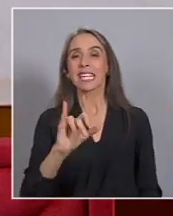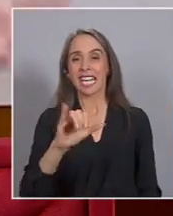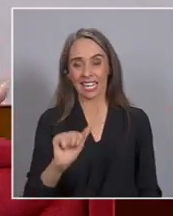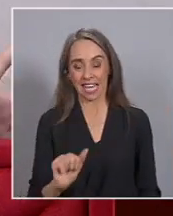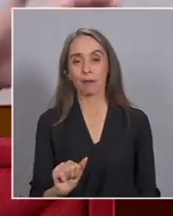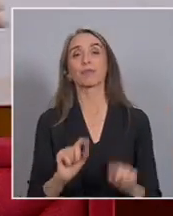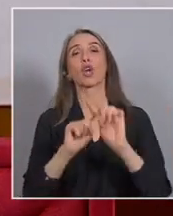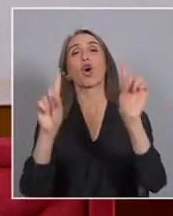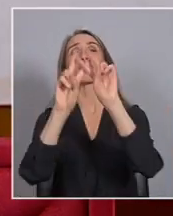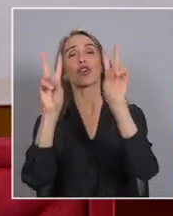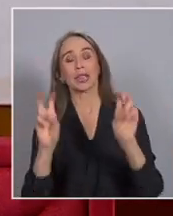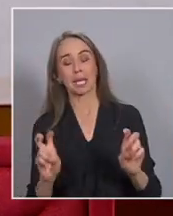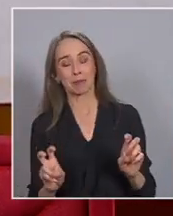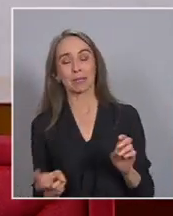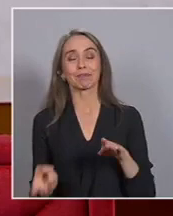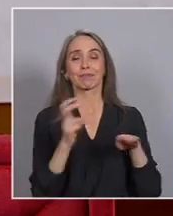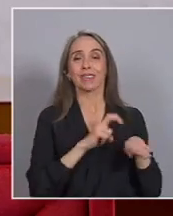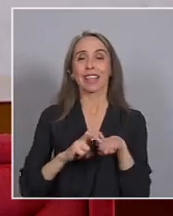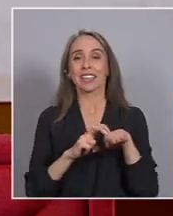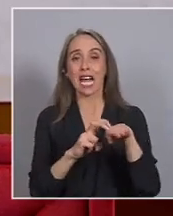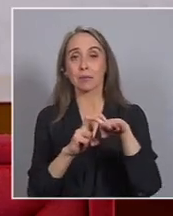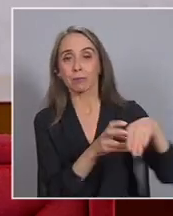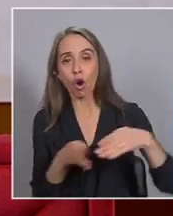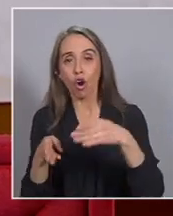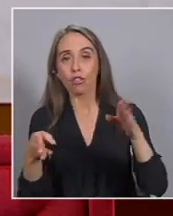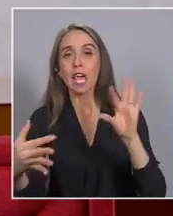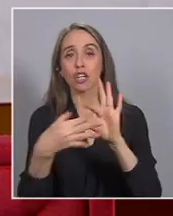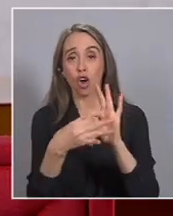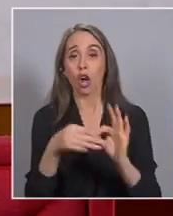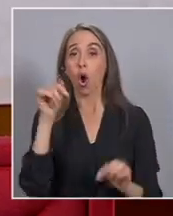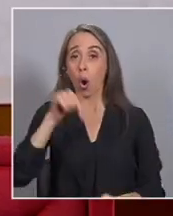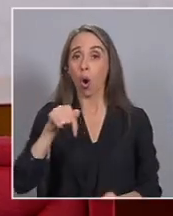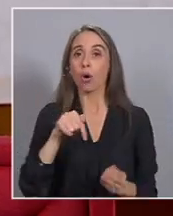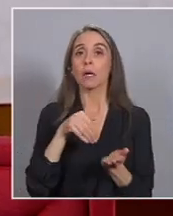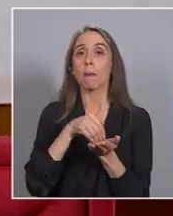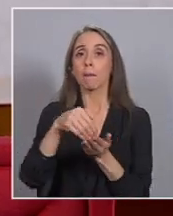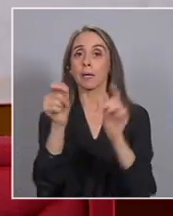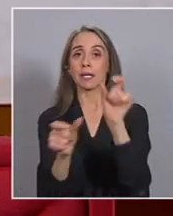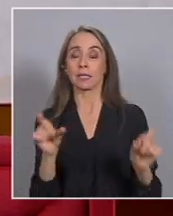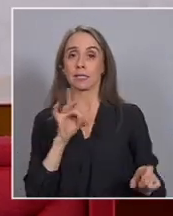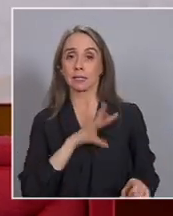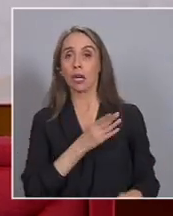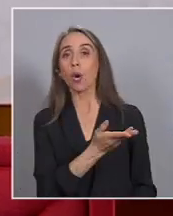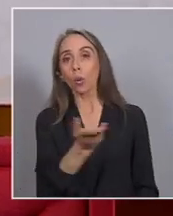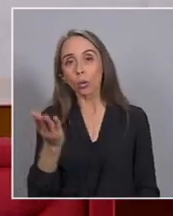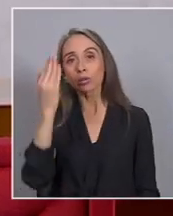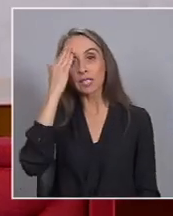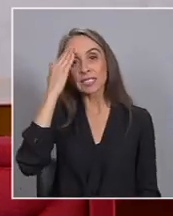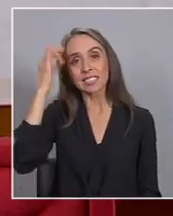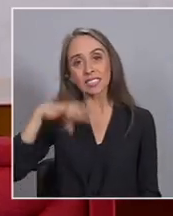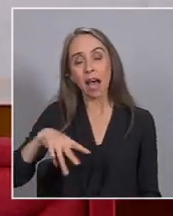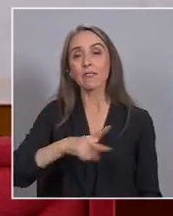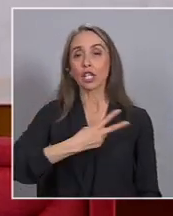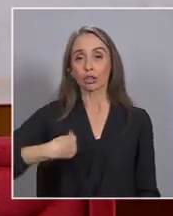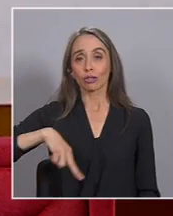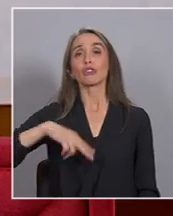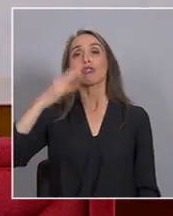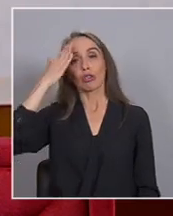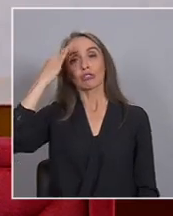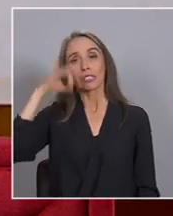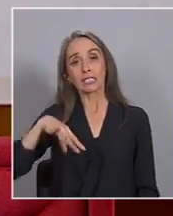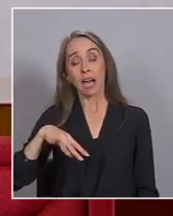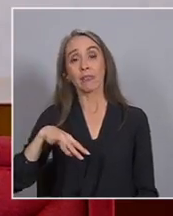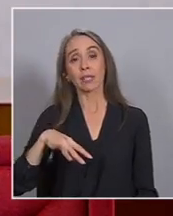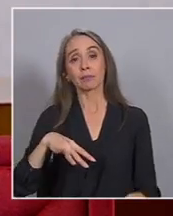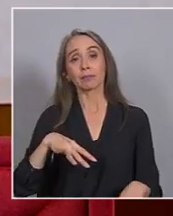Transporte y conectividad. Hoy son miles de compatriotas, lo saben ustedes, lo hemos sabido nosotros,